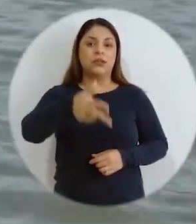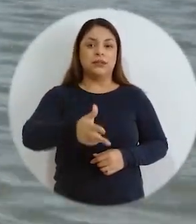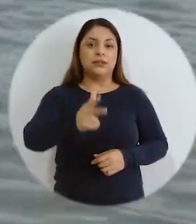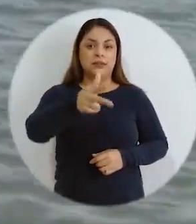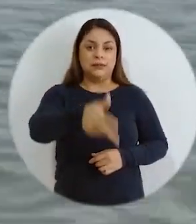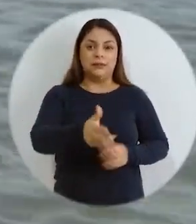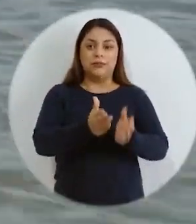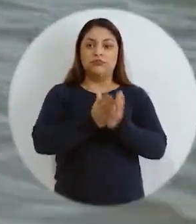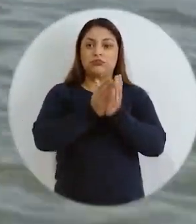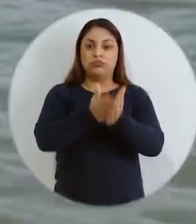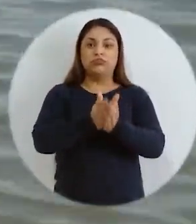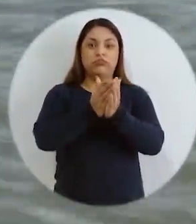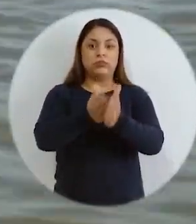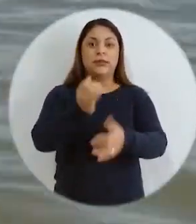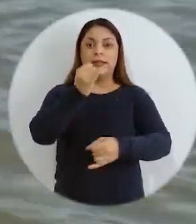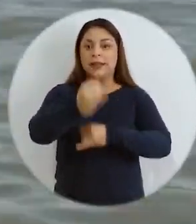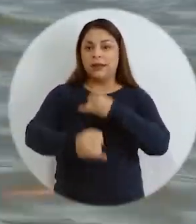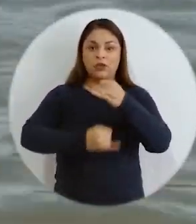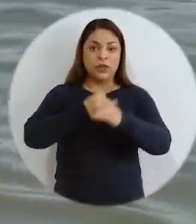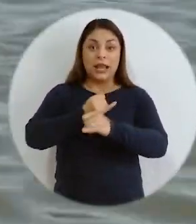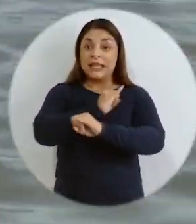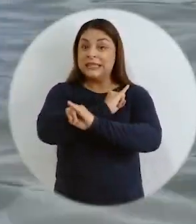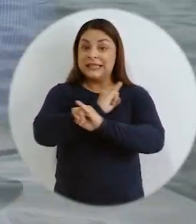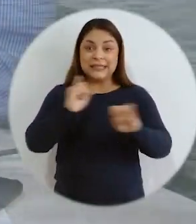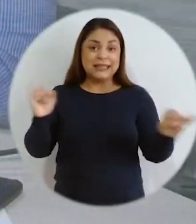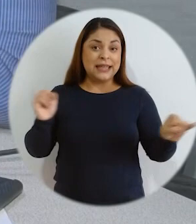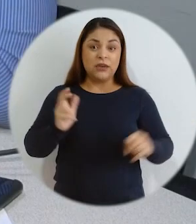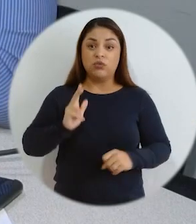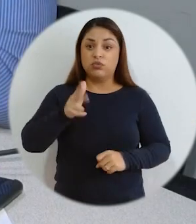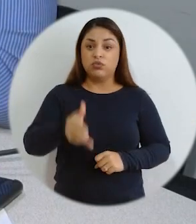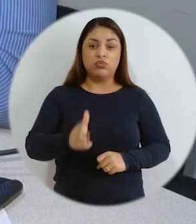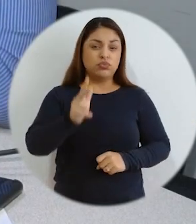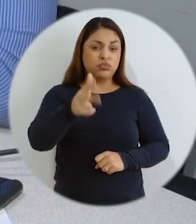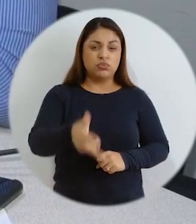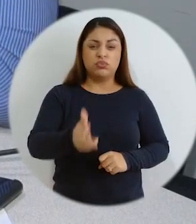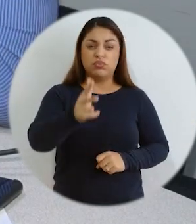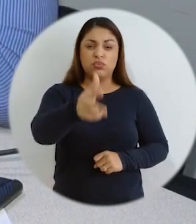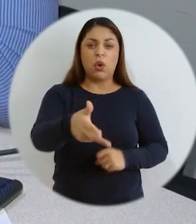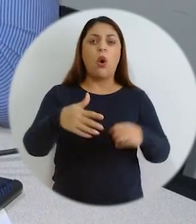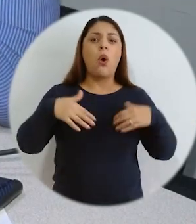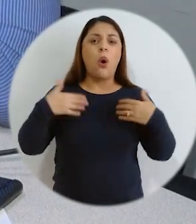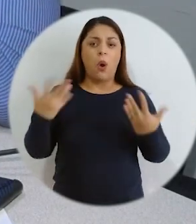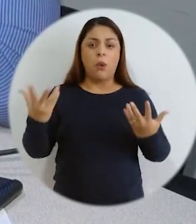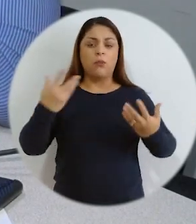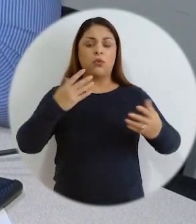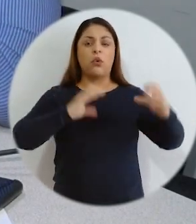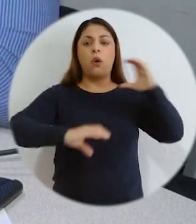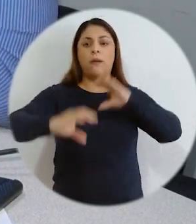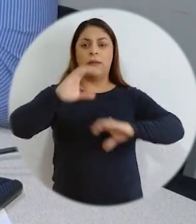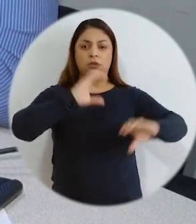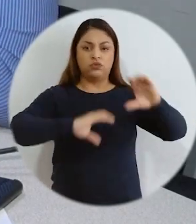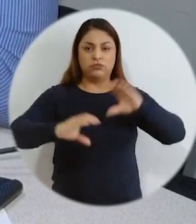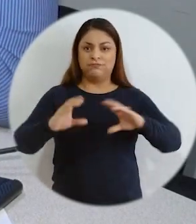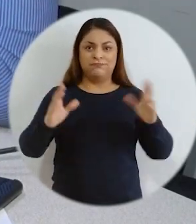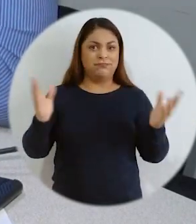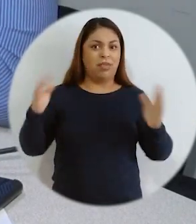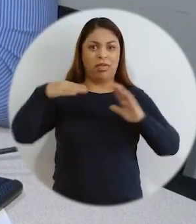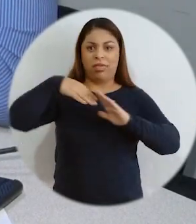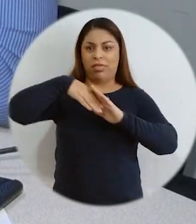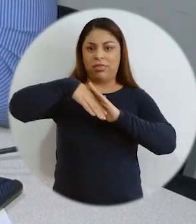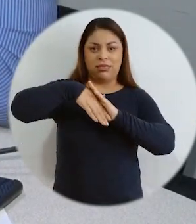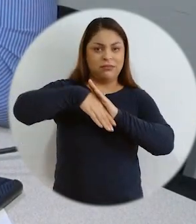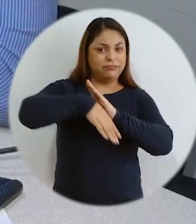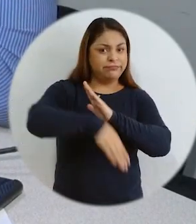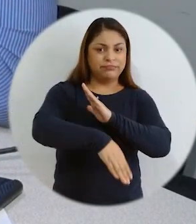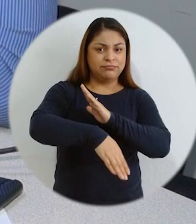transporte marítimo internacional. Sin el transporte marítimo internacional las economías... Comercio. Exactamente,